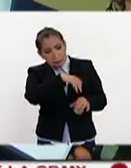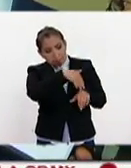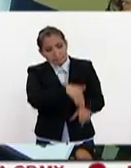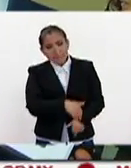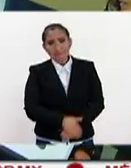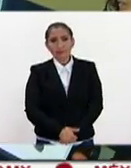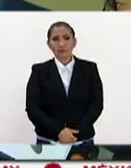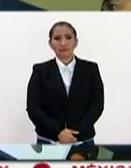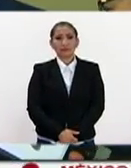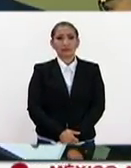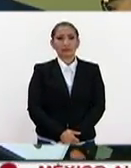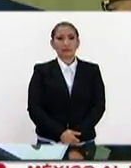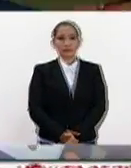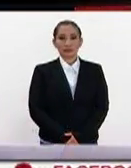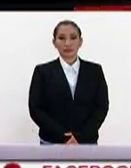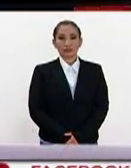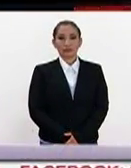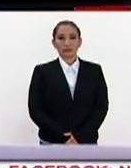Electoral.